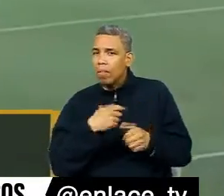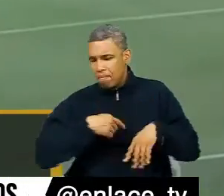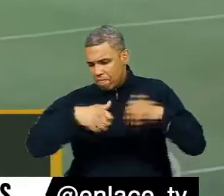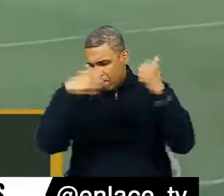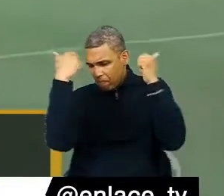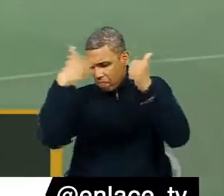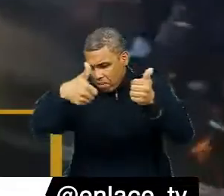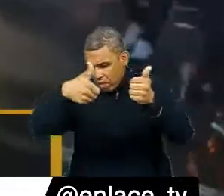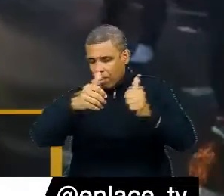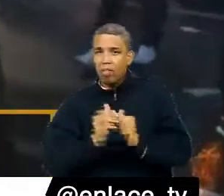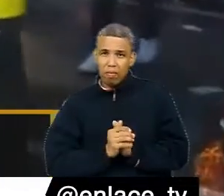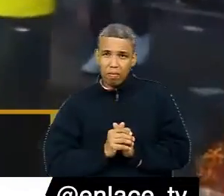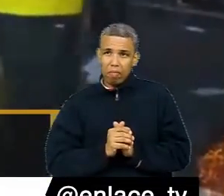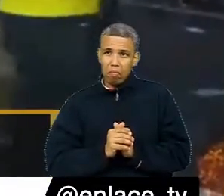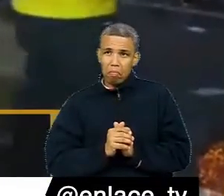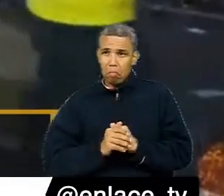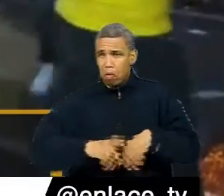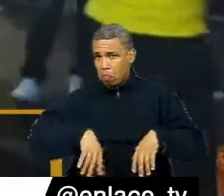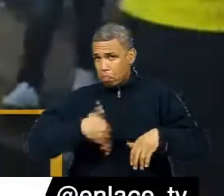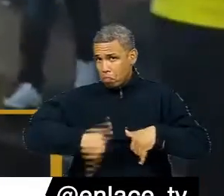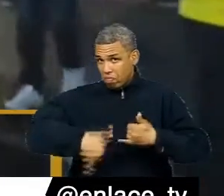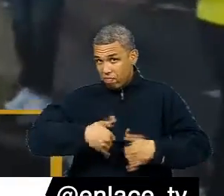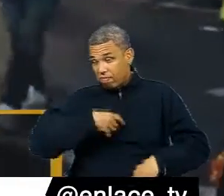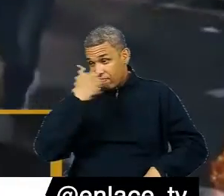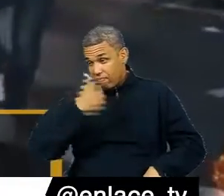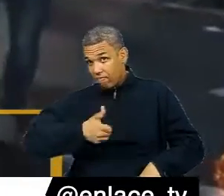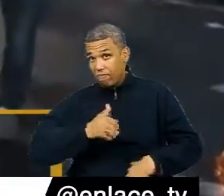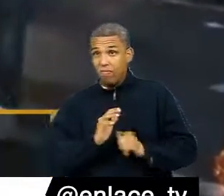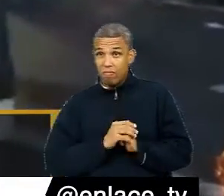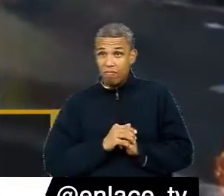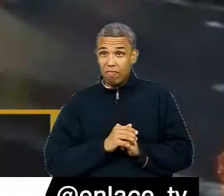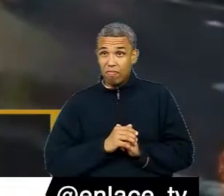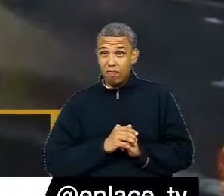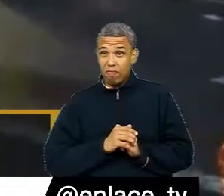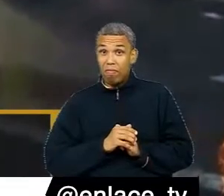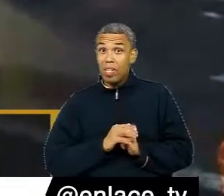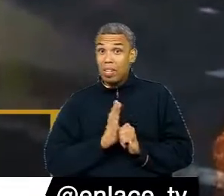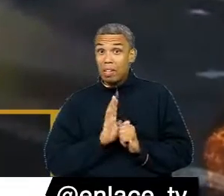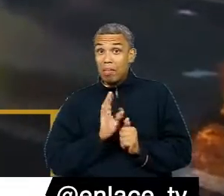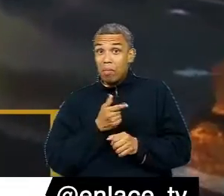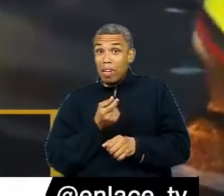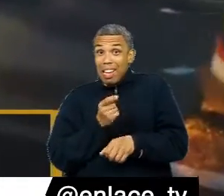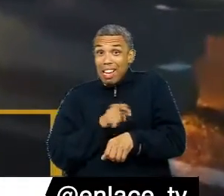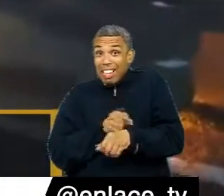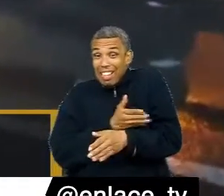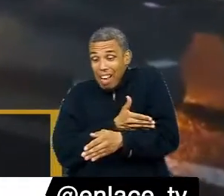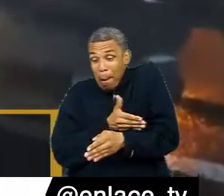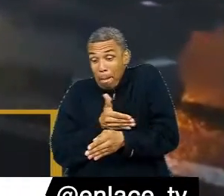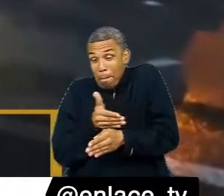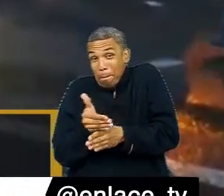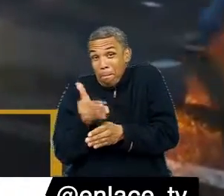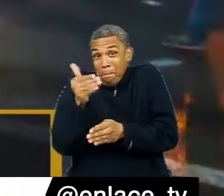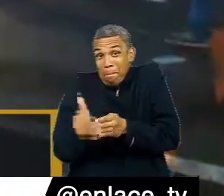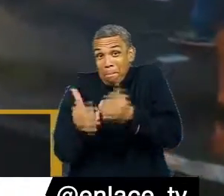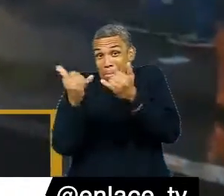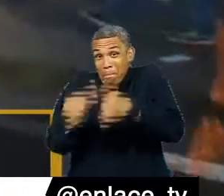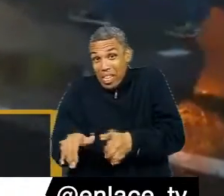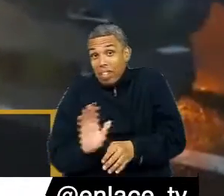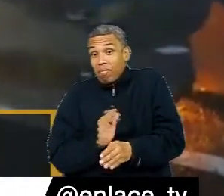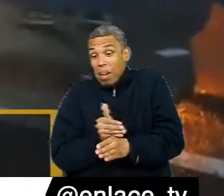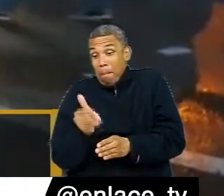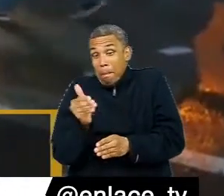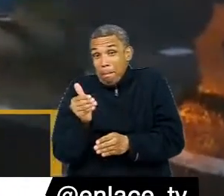Porque jugamos muy bien. De casualidad empatamos al último minuto. Jugamos con una selección que va de primera